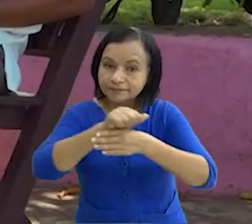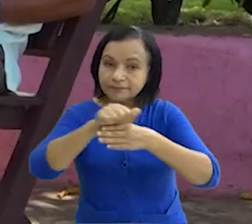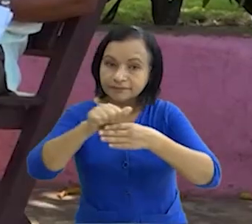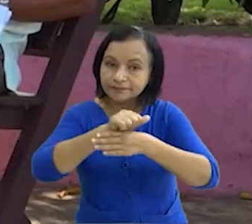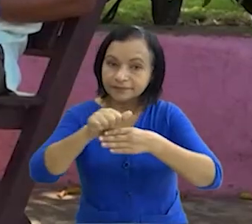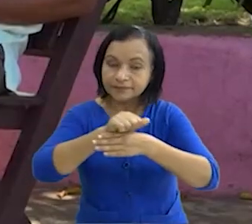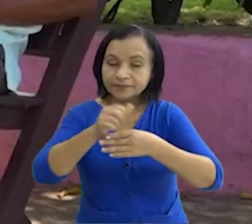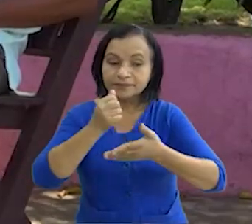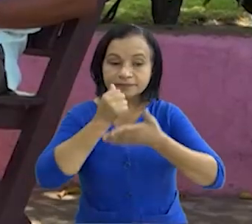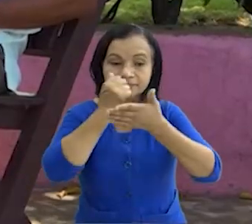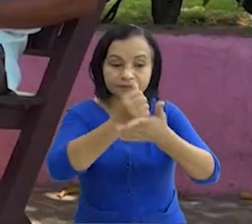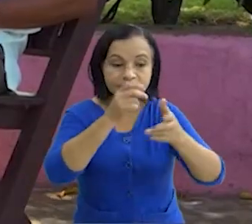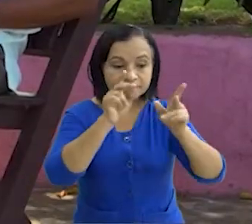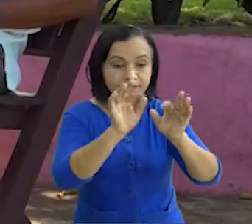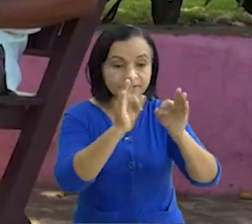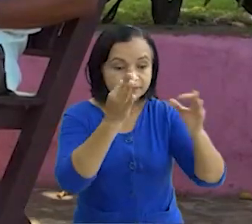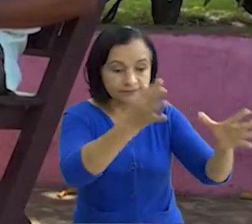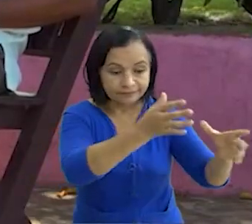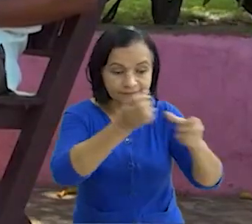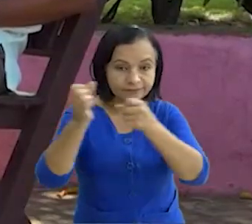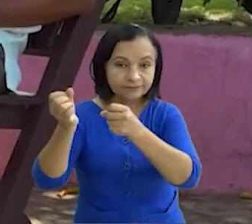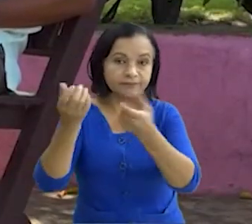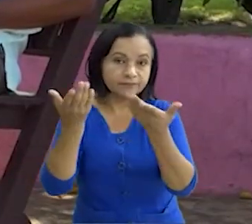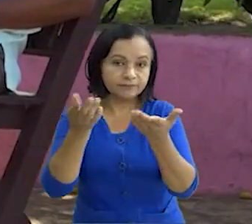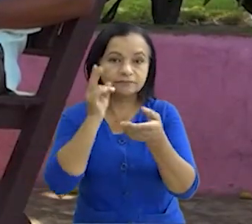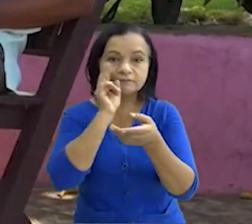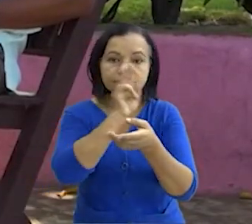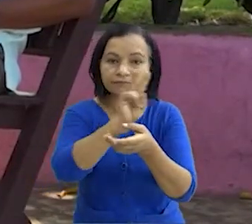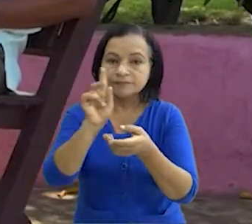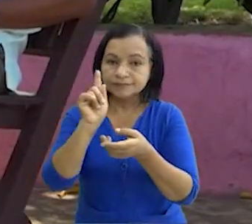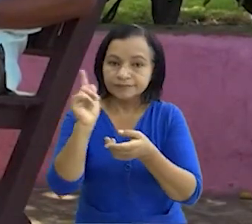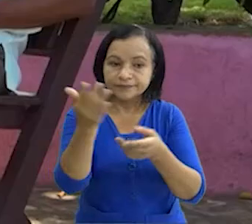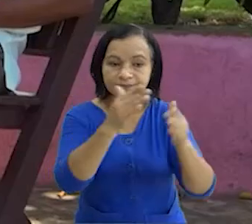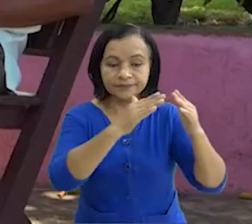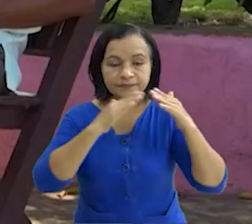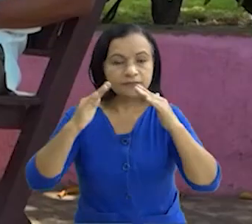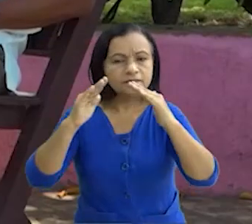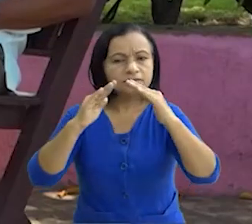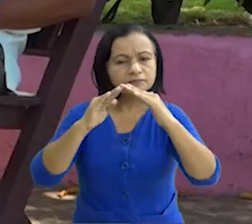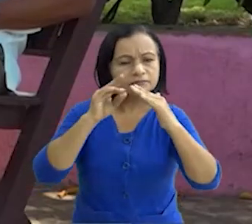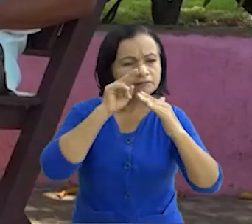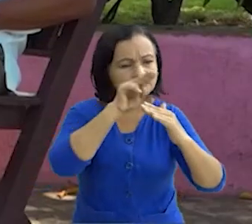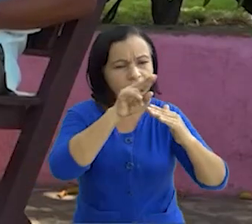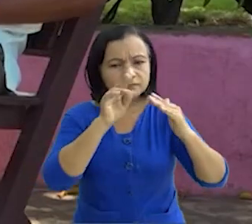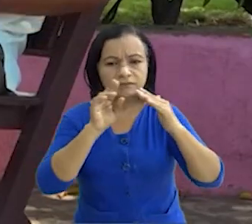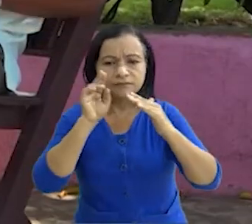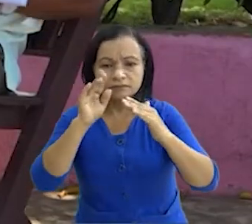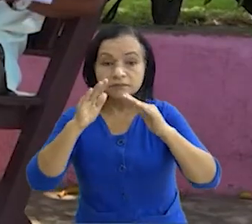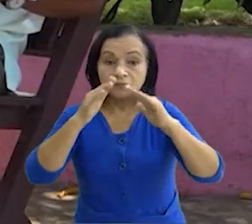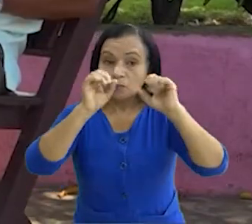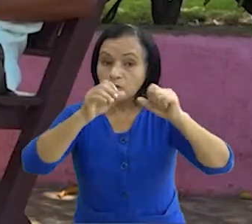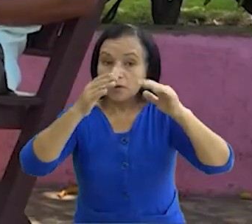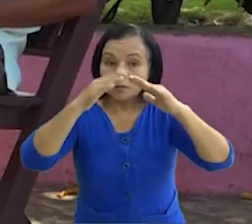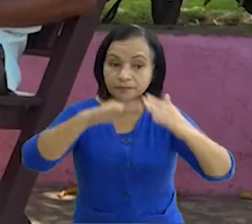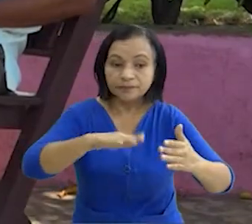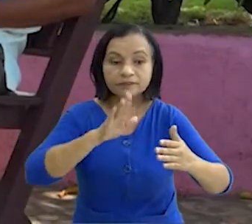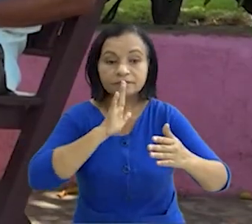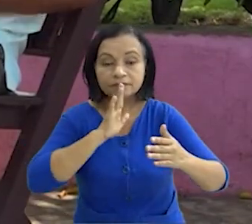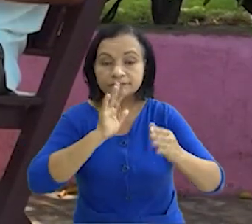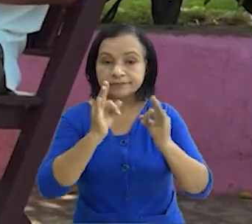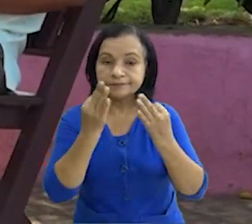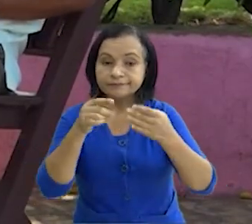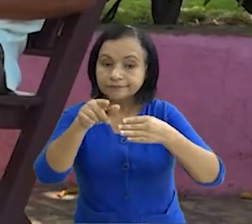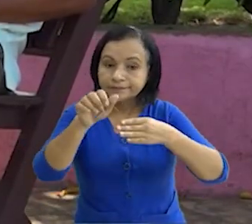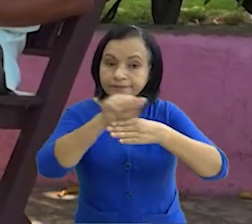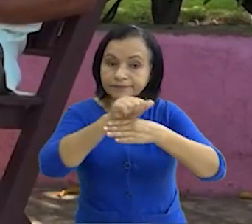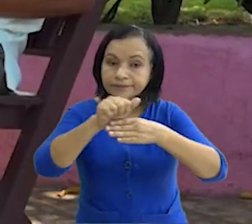preparar para la educación de la gente, y andamos viendo en todos los barrios aquellas casitas que vemos que están en peligro de colapsar, hablar con la gente para que se